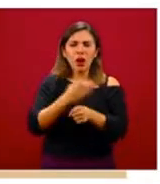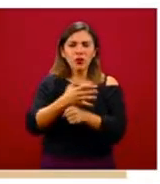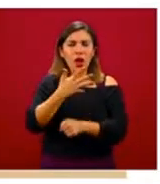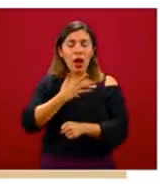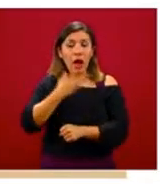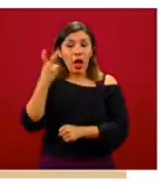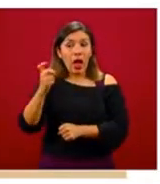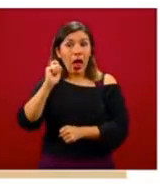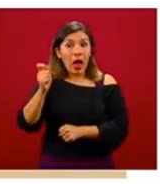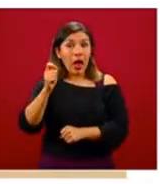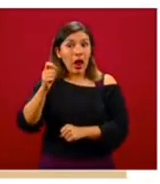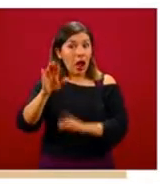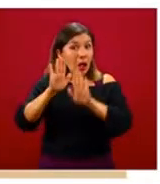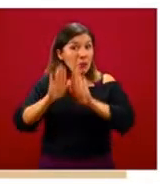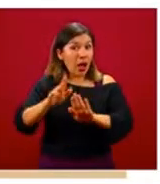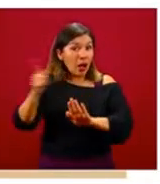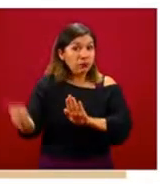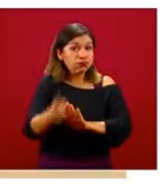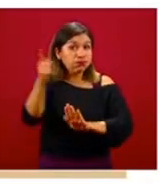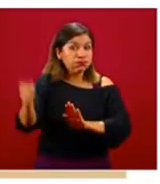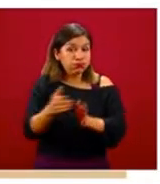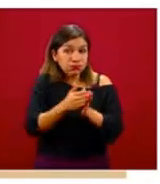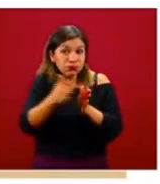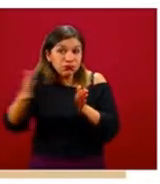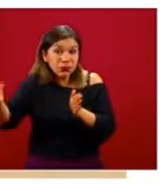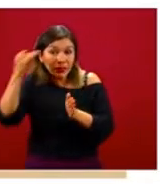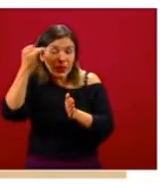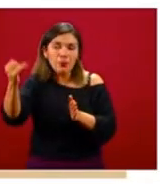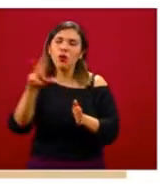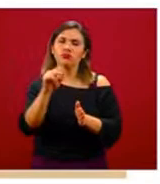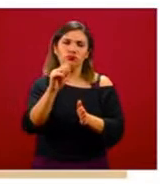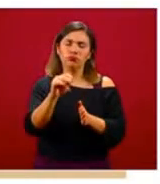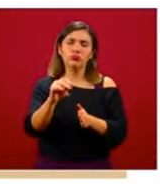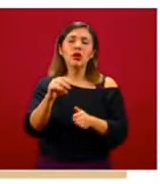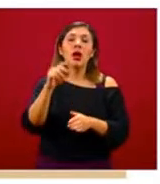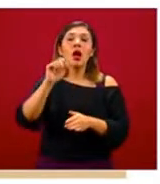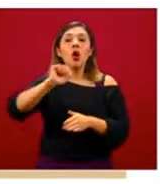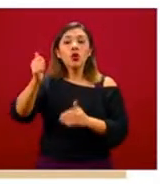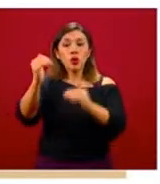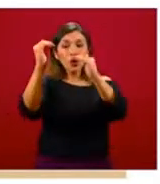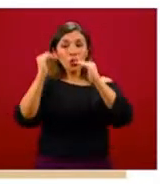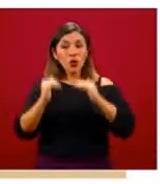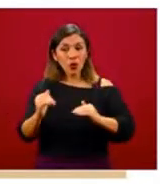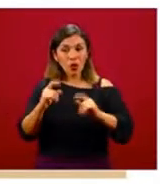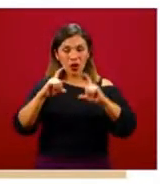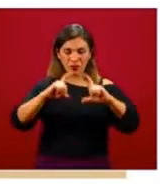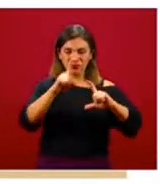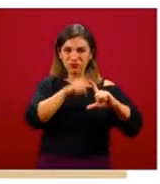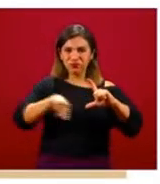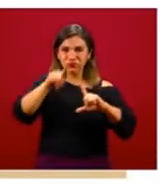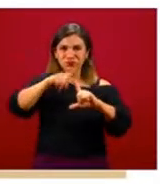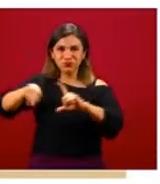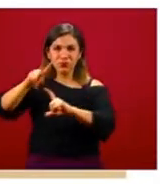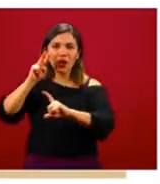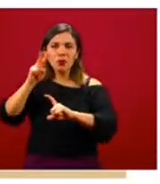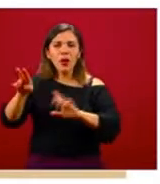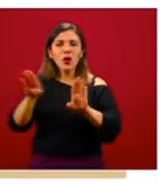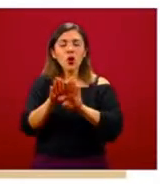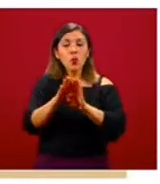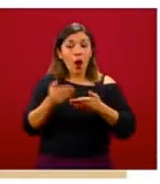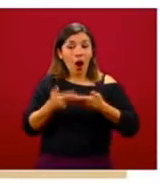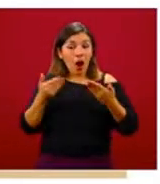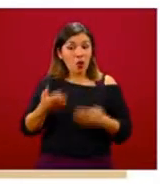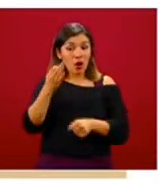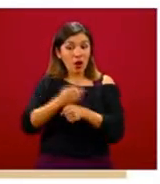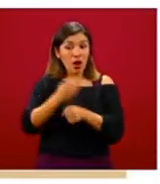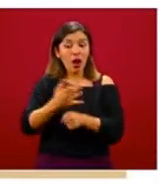and we necesariamente can es el que se see va a how they mantener are durante toda la balancing out. temporada. En los It's pies de abajo vemos la 0.80 doesn't mean circulación that it's viral y going lo que to podemos keep ver at es que hasta el for